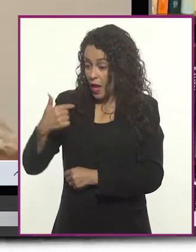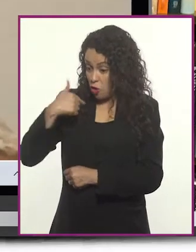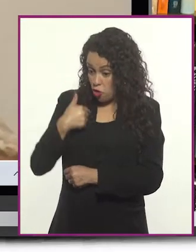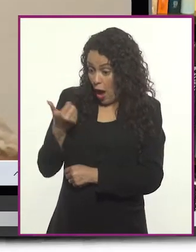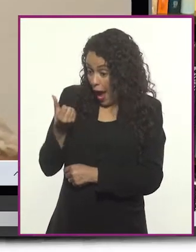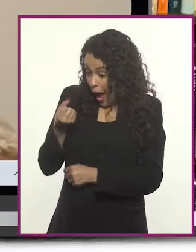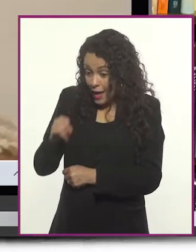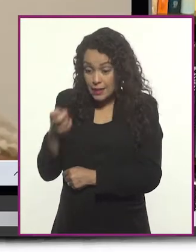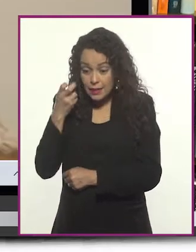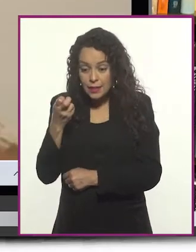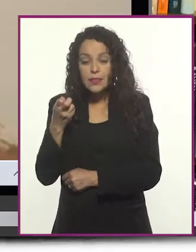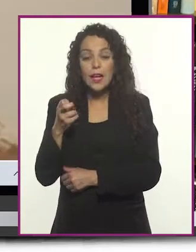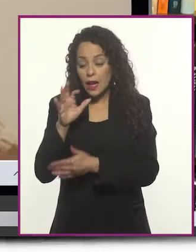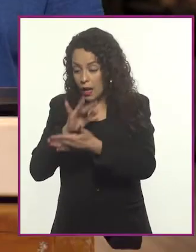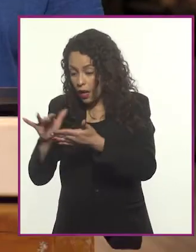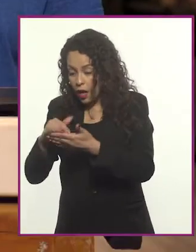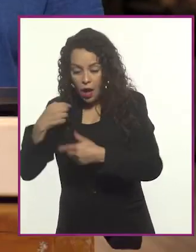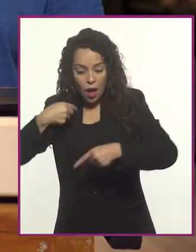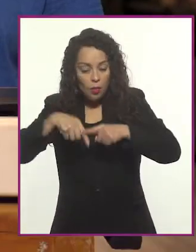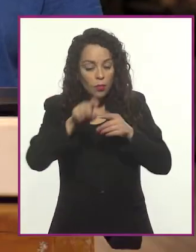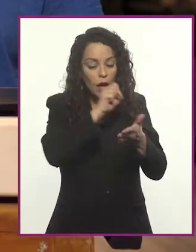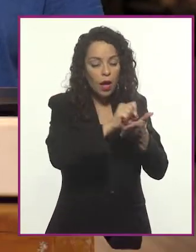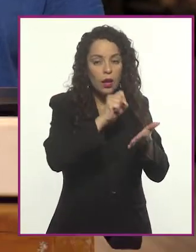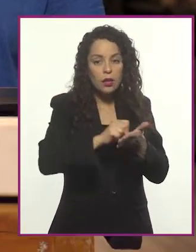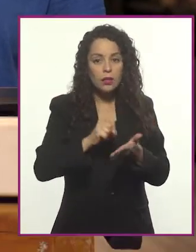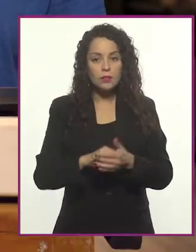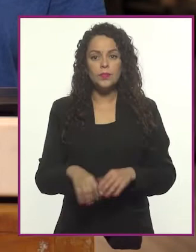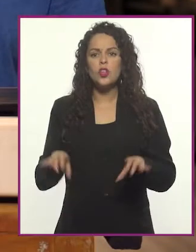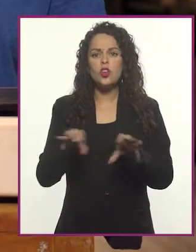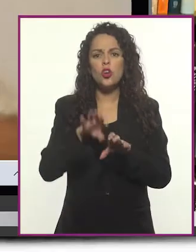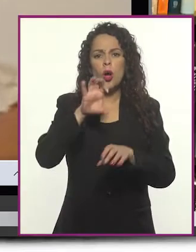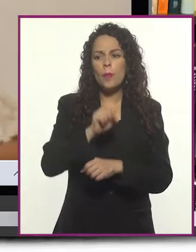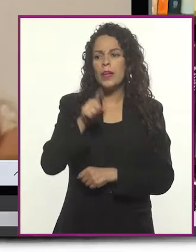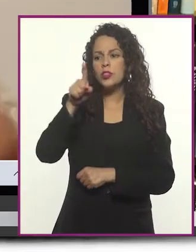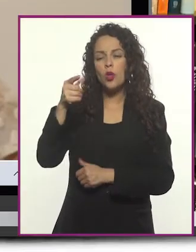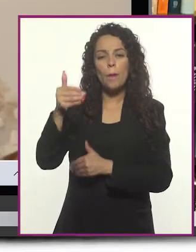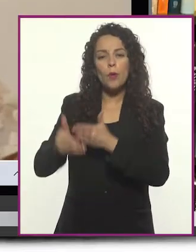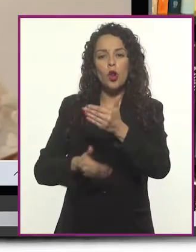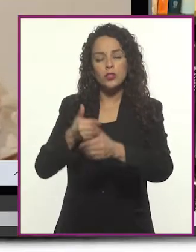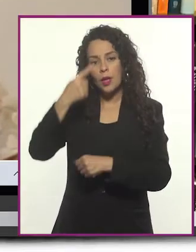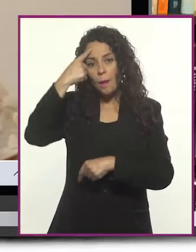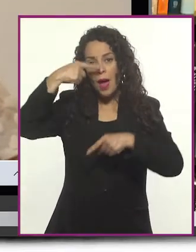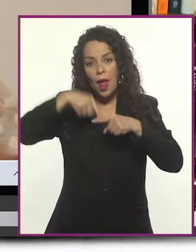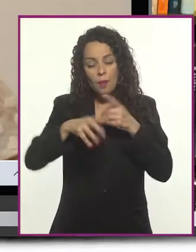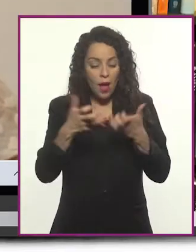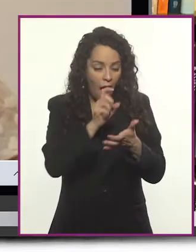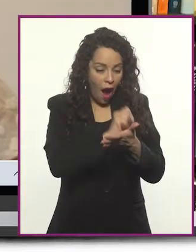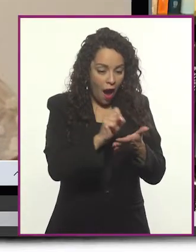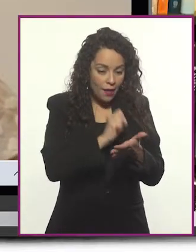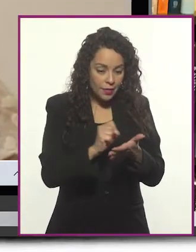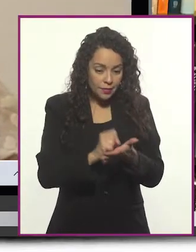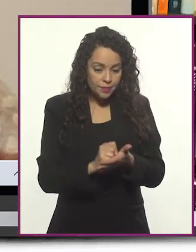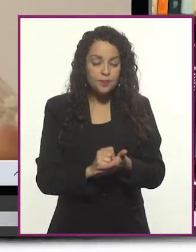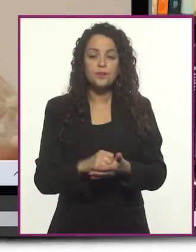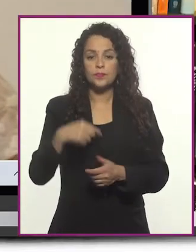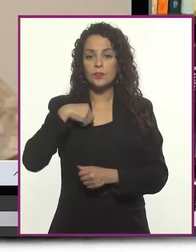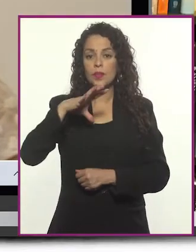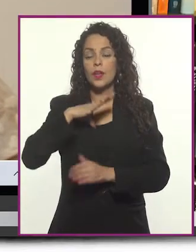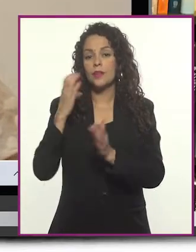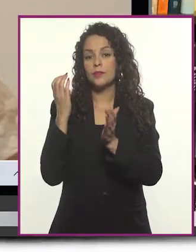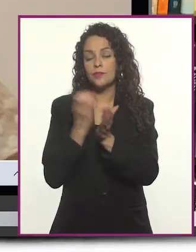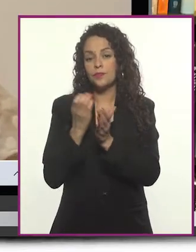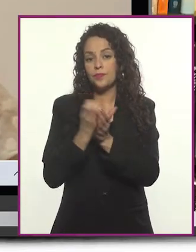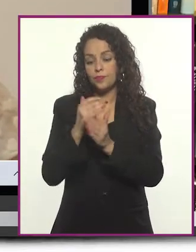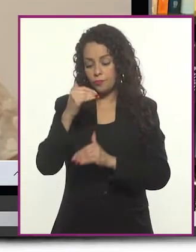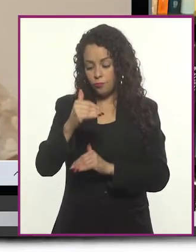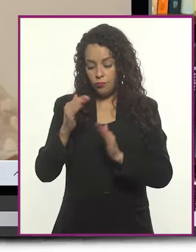así, precisamente leyendo. ¿Cómo es tu proceso de escritura? Yo lo que hago es que tengo unas libretitas, entonces